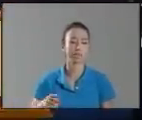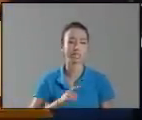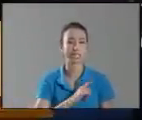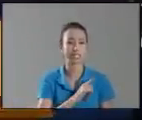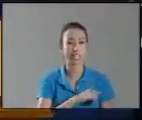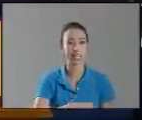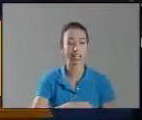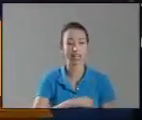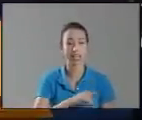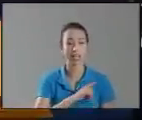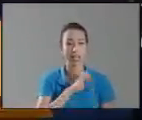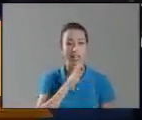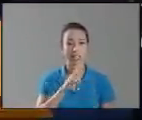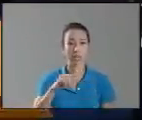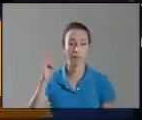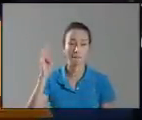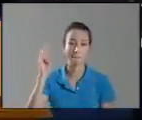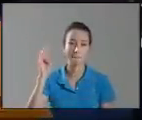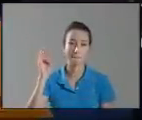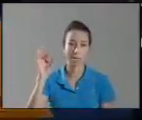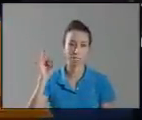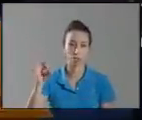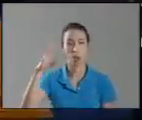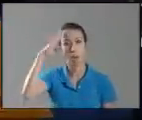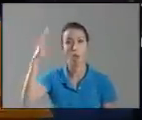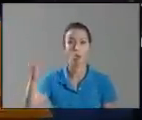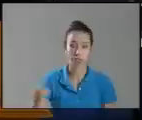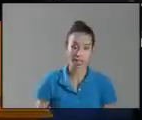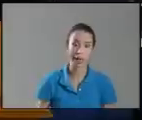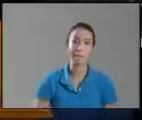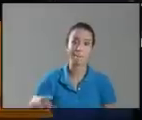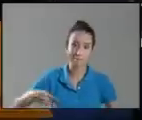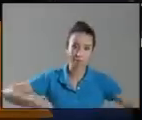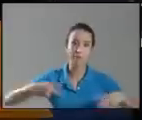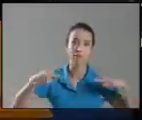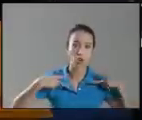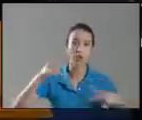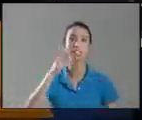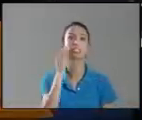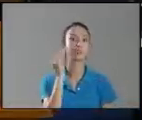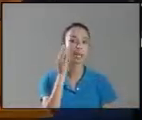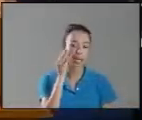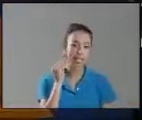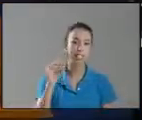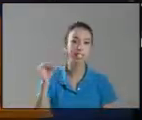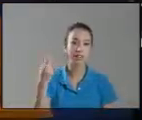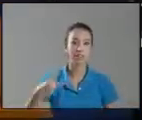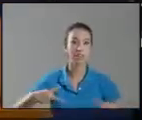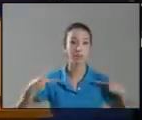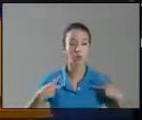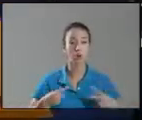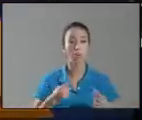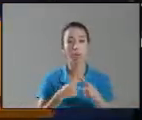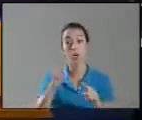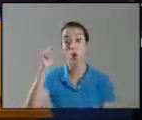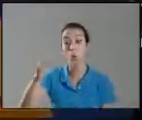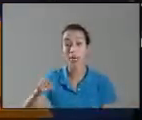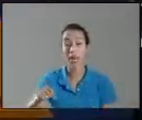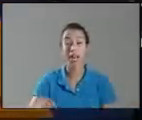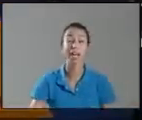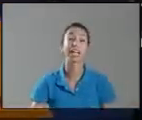cielo y que conocía palabras que no se podían decir acá. Pero hoy, ¿qué es lo que quiere la gente? Mi